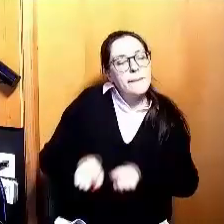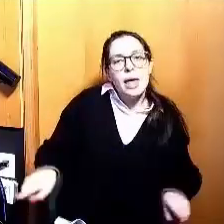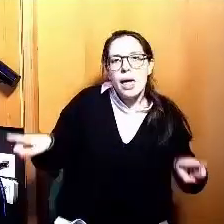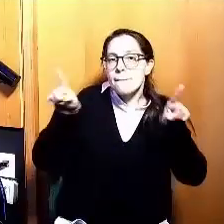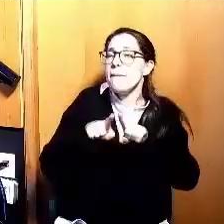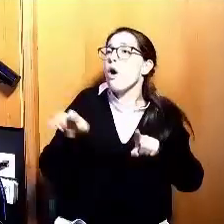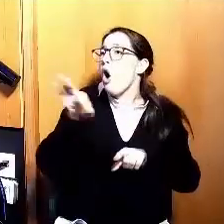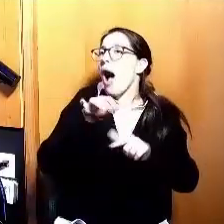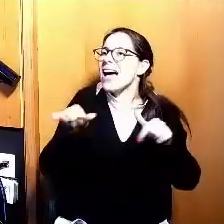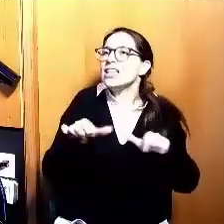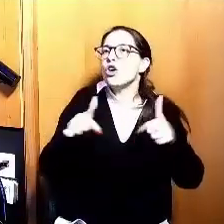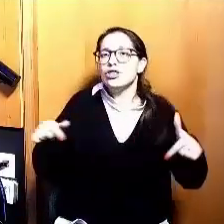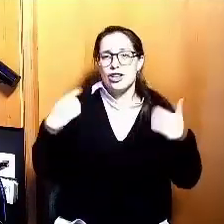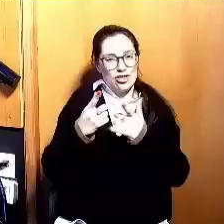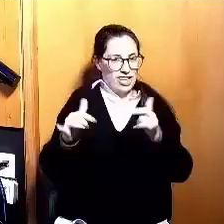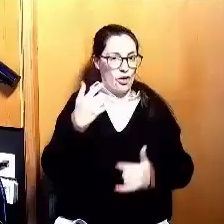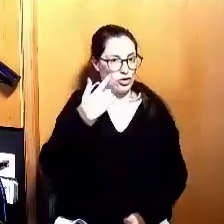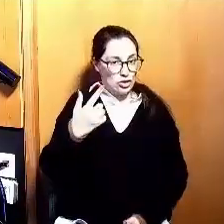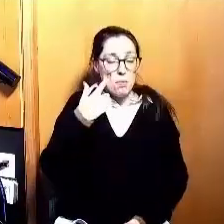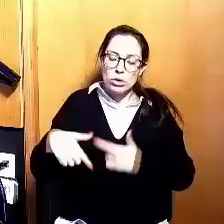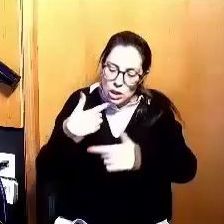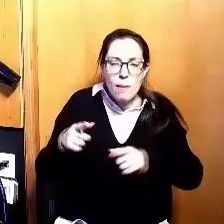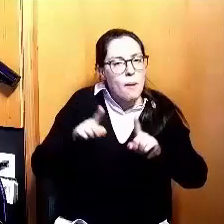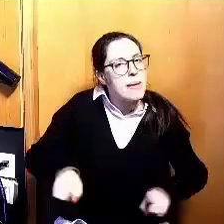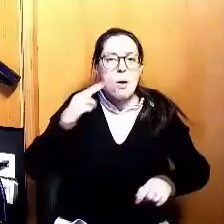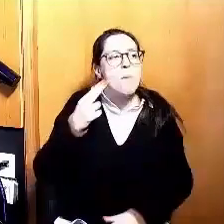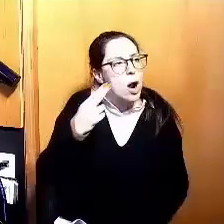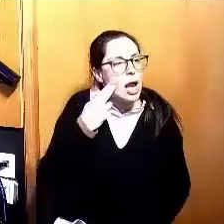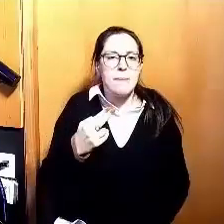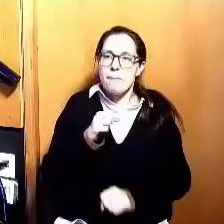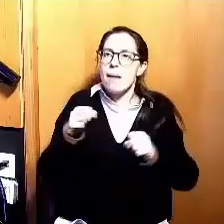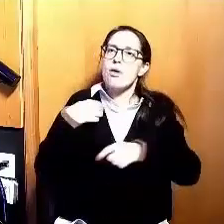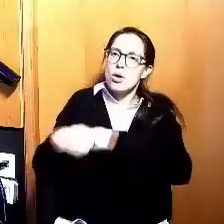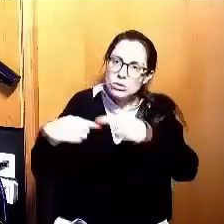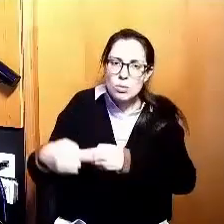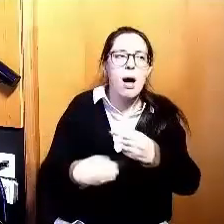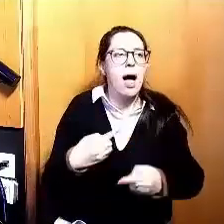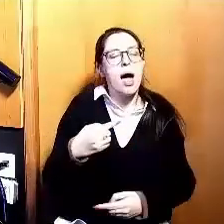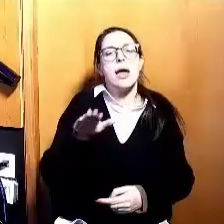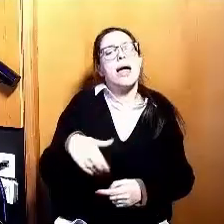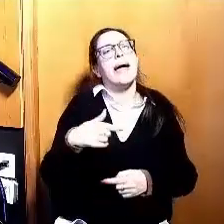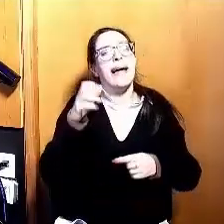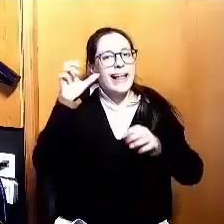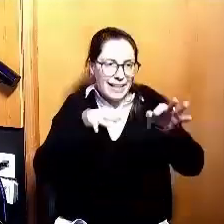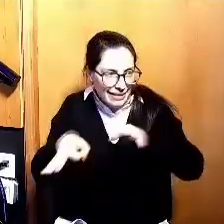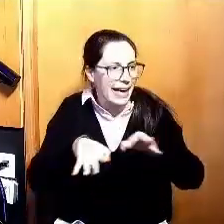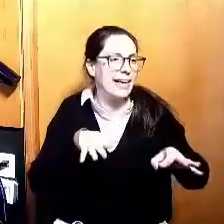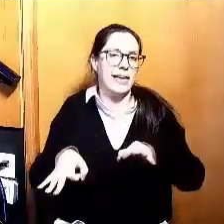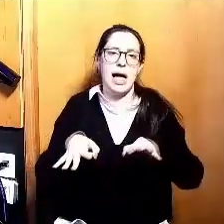que ya conocemos. Seguimos teniendo problemas para que haya continuidad en los gobiernos, en las estrategias, en la